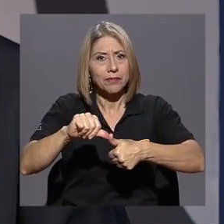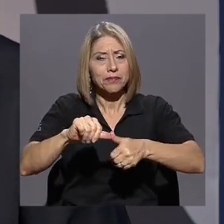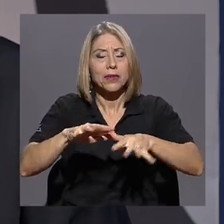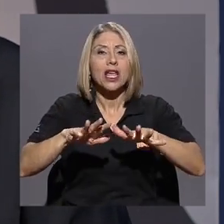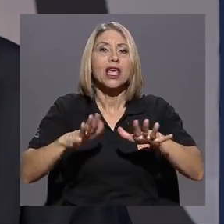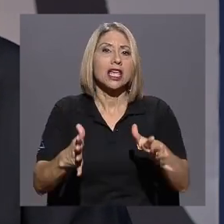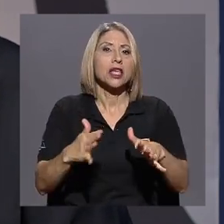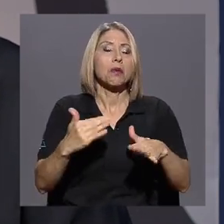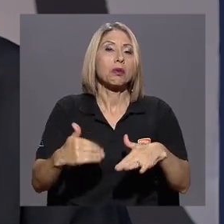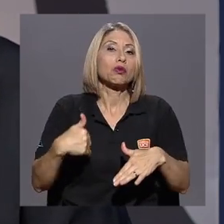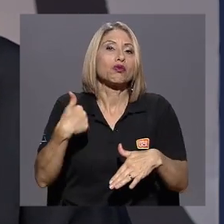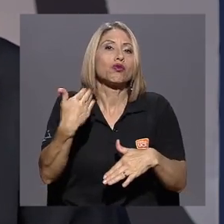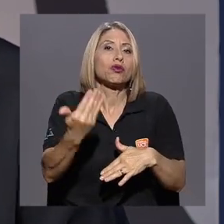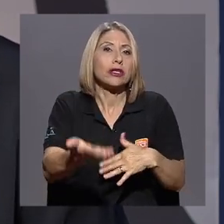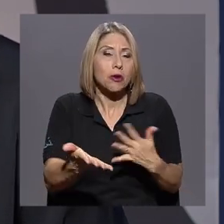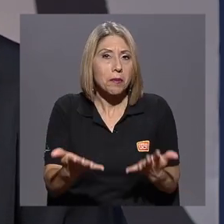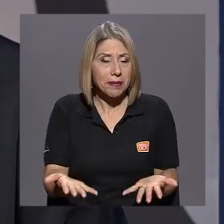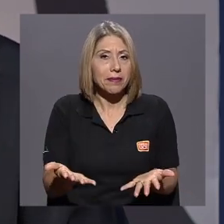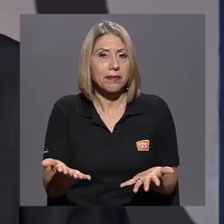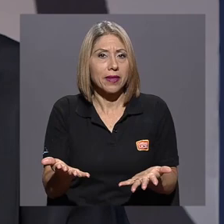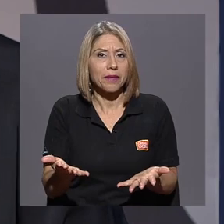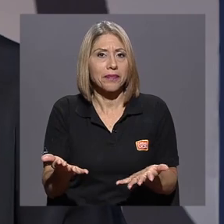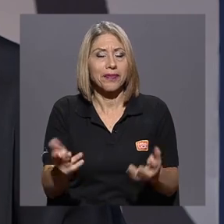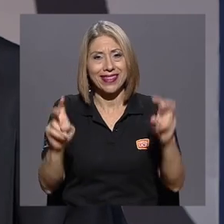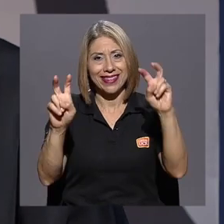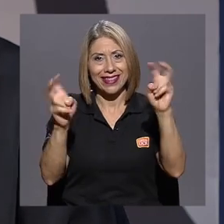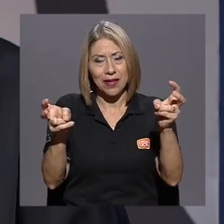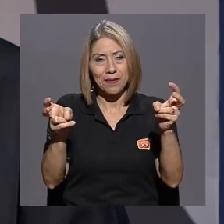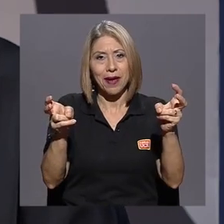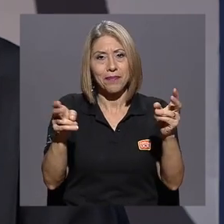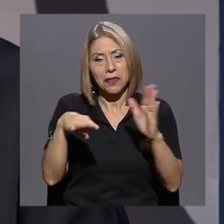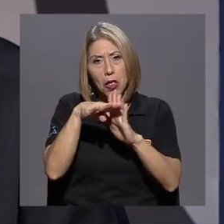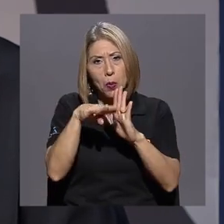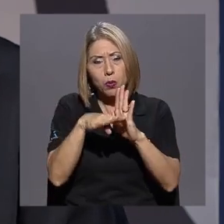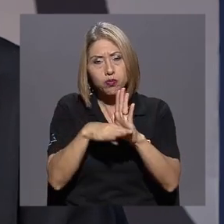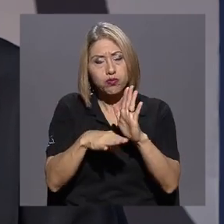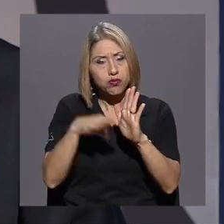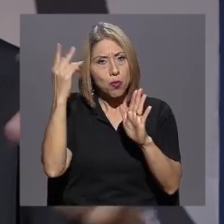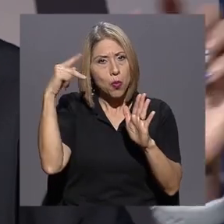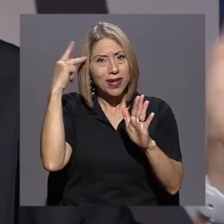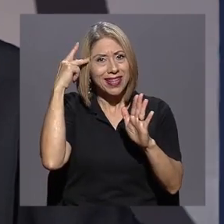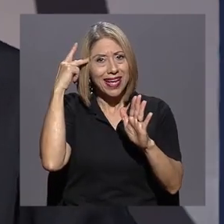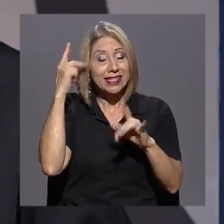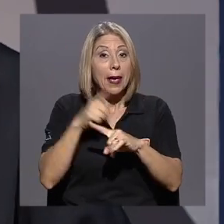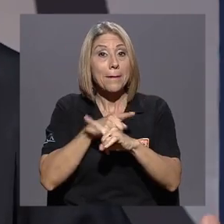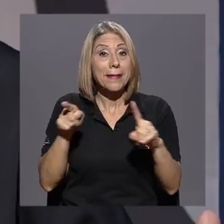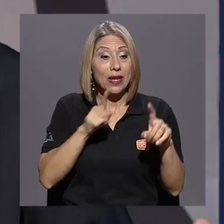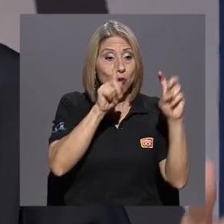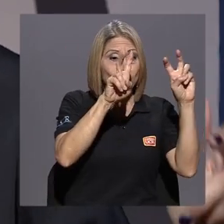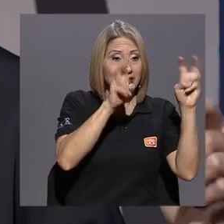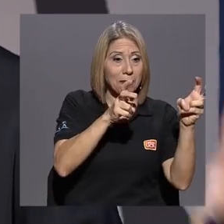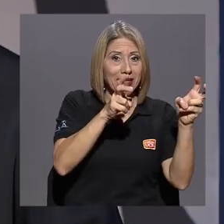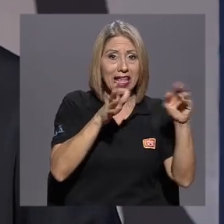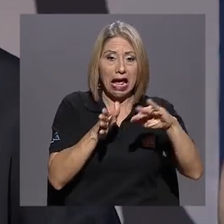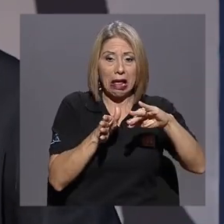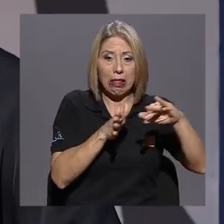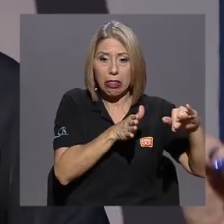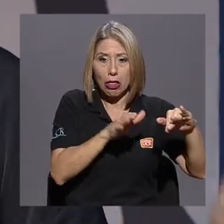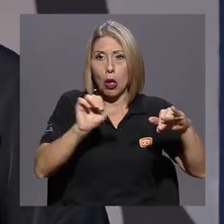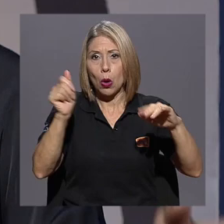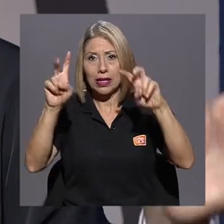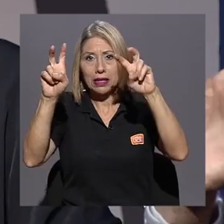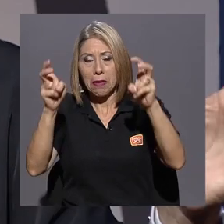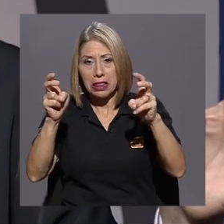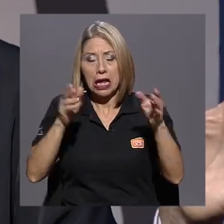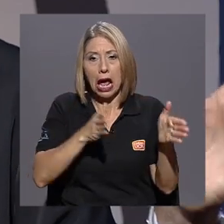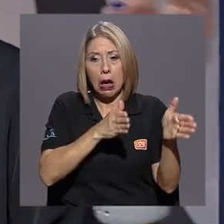región, y posteriormente, por ejemplo, se pasó al tema de las políticas, pero para pasar de una temática a otra y definir